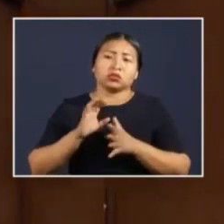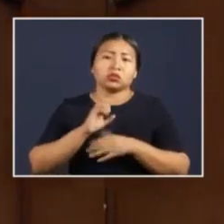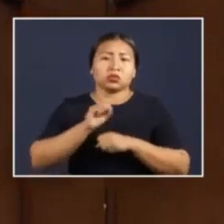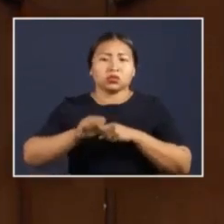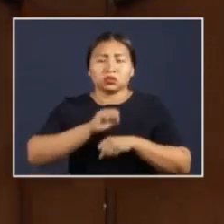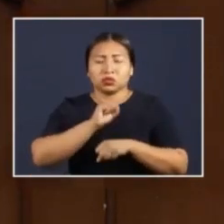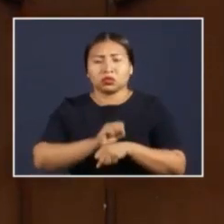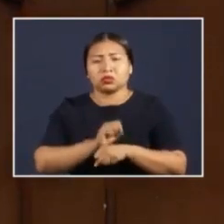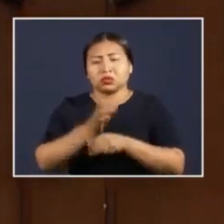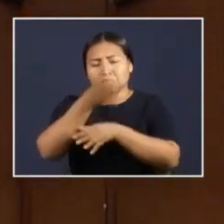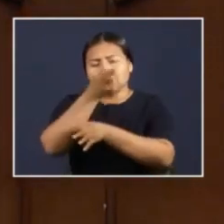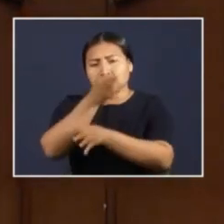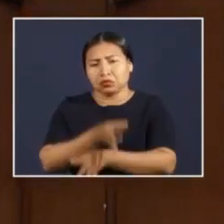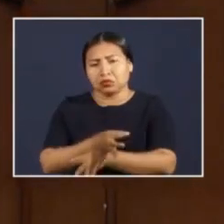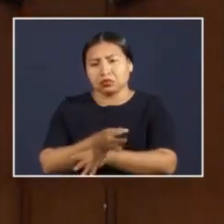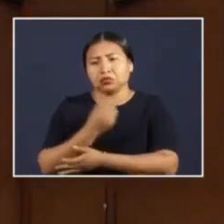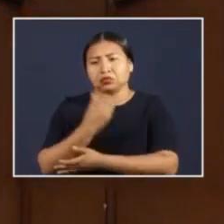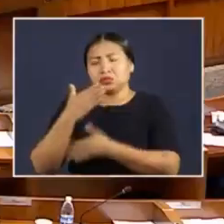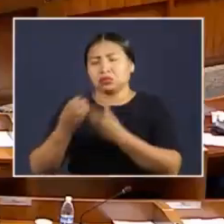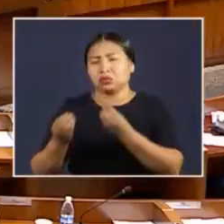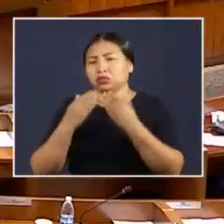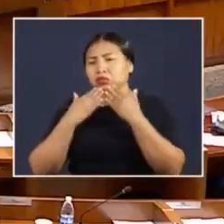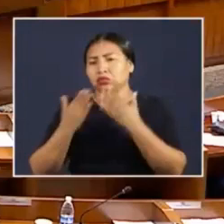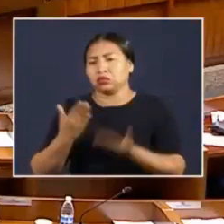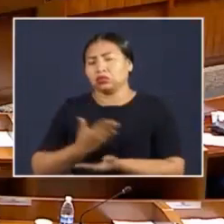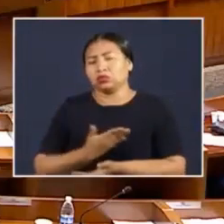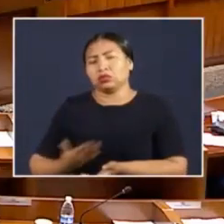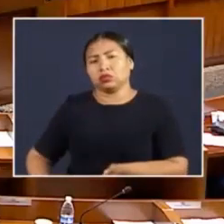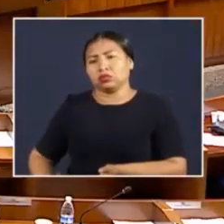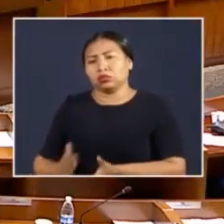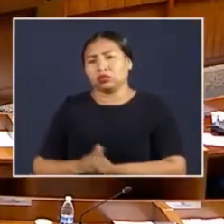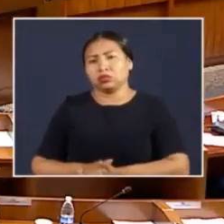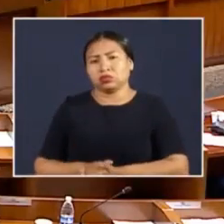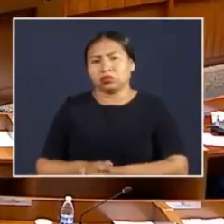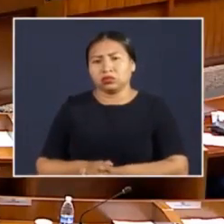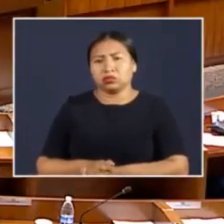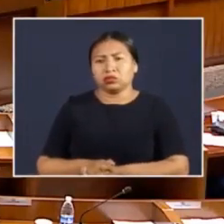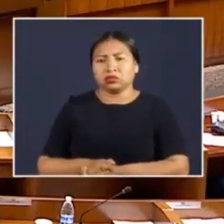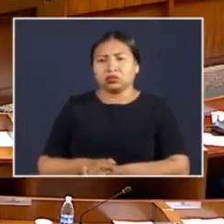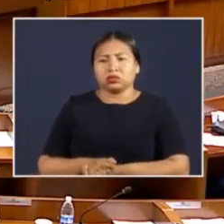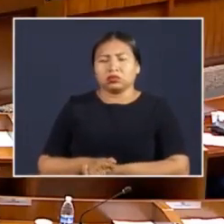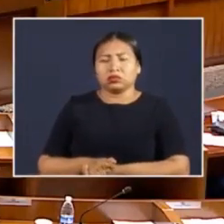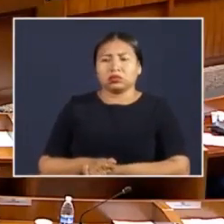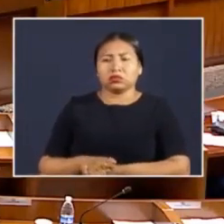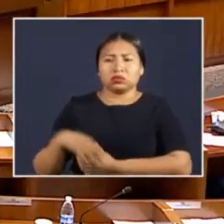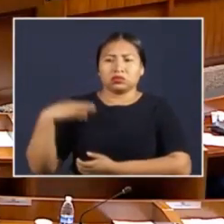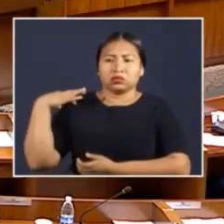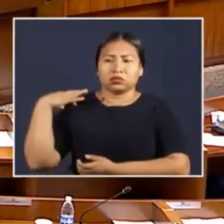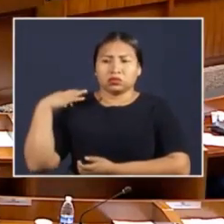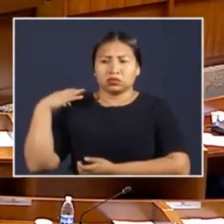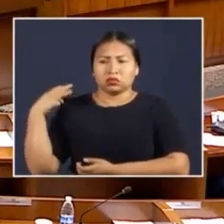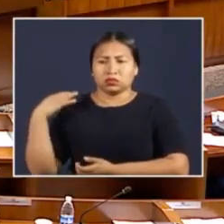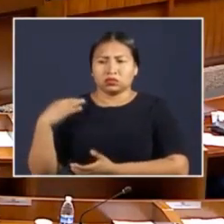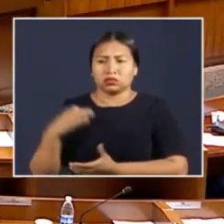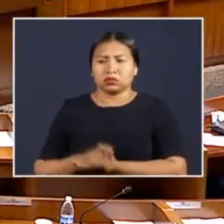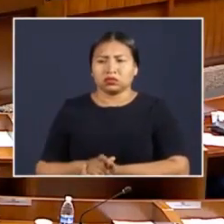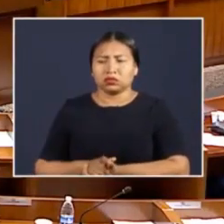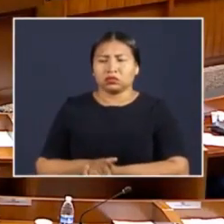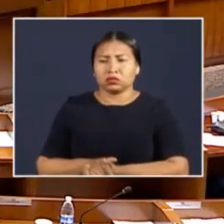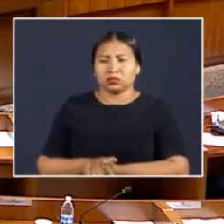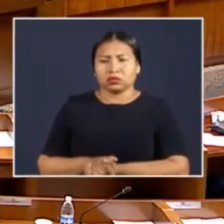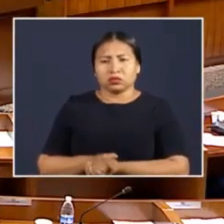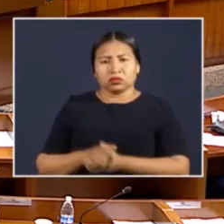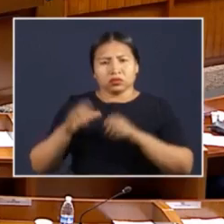muchas gracias a todos muchas gracias señor presidente invitamos a su excelencia a rolando mirones ministro de seguridad para entregar